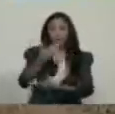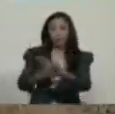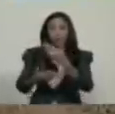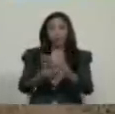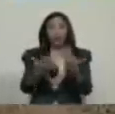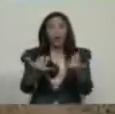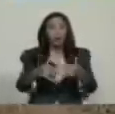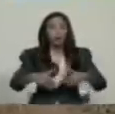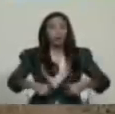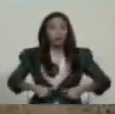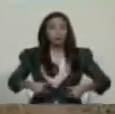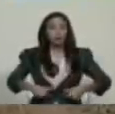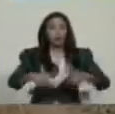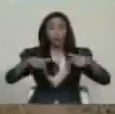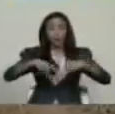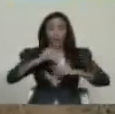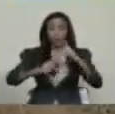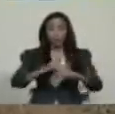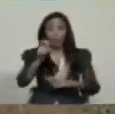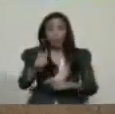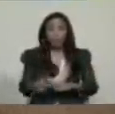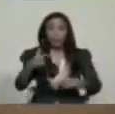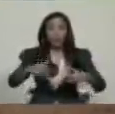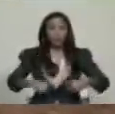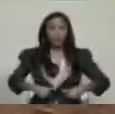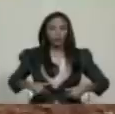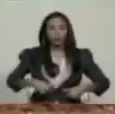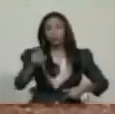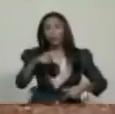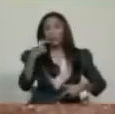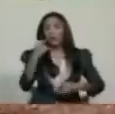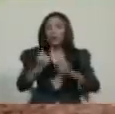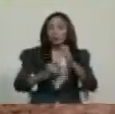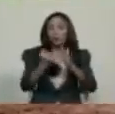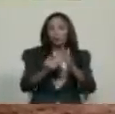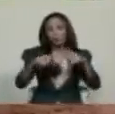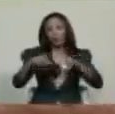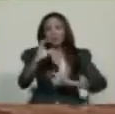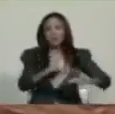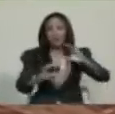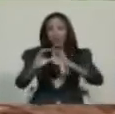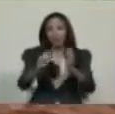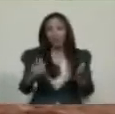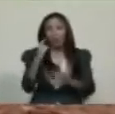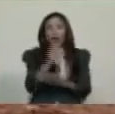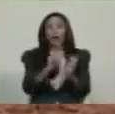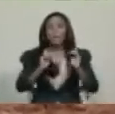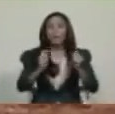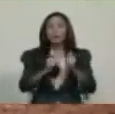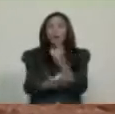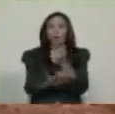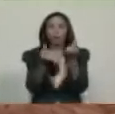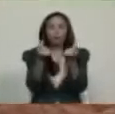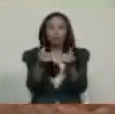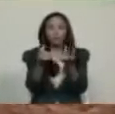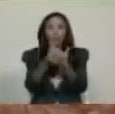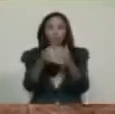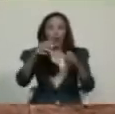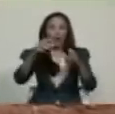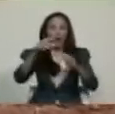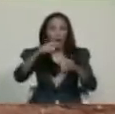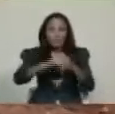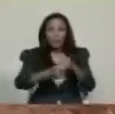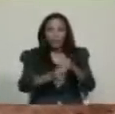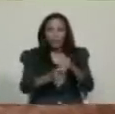los productores venezolanos con nuestras instituciones científicas, podemos decir que empezamos a sembrar papa con semilla venezolana, de mucha